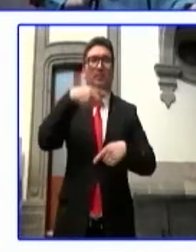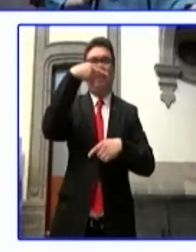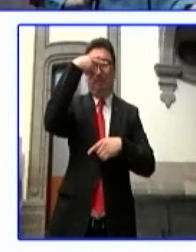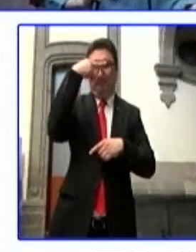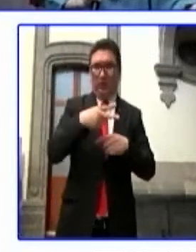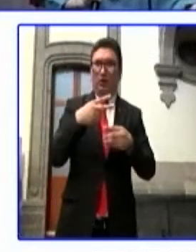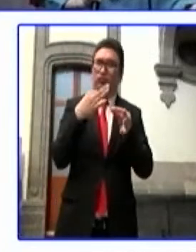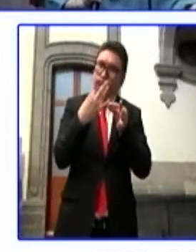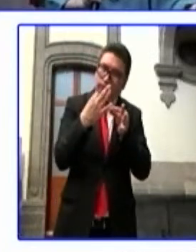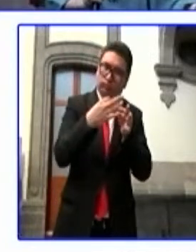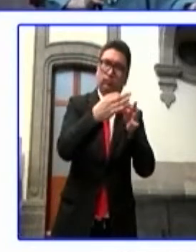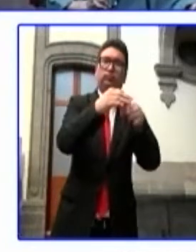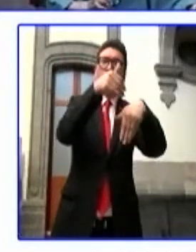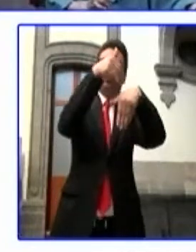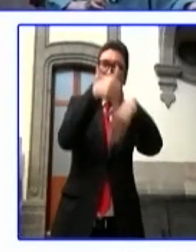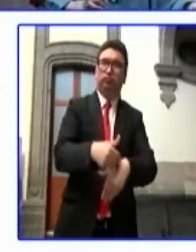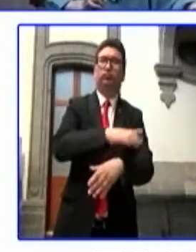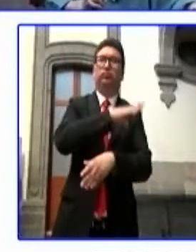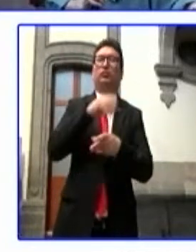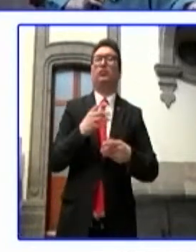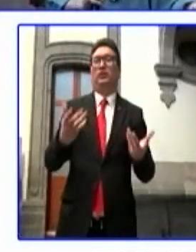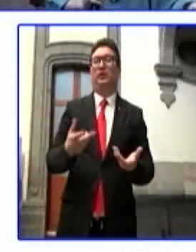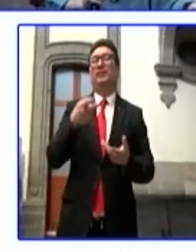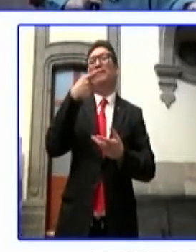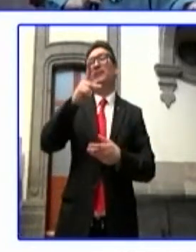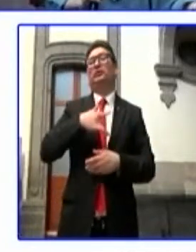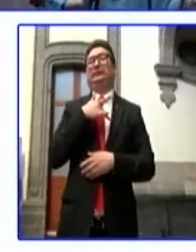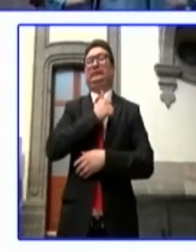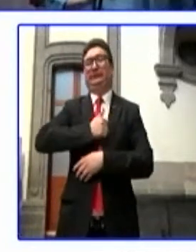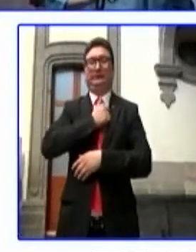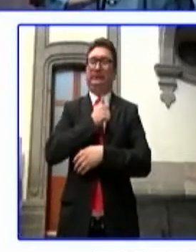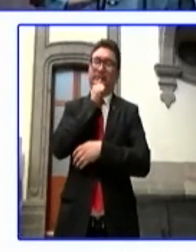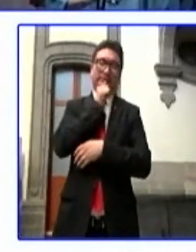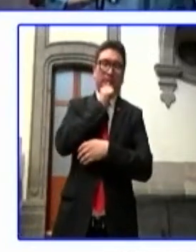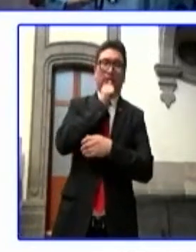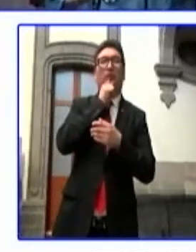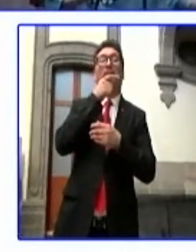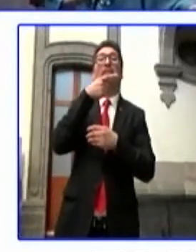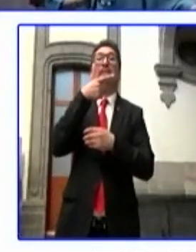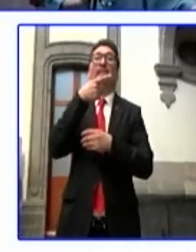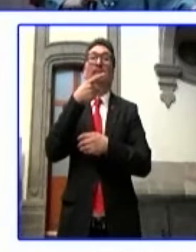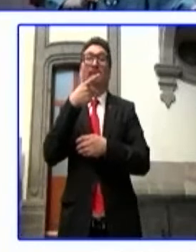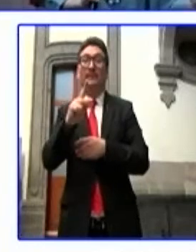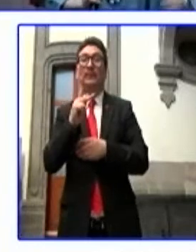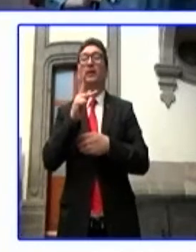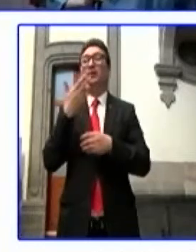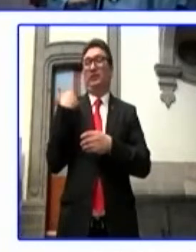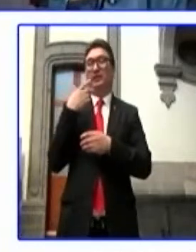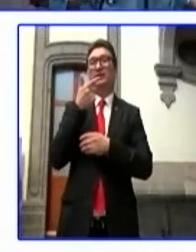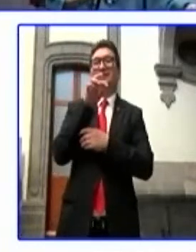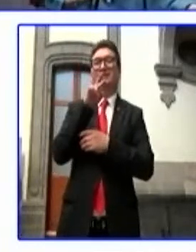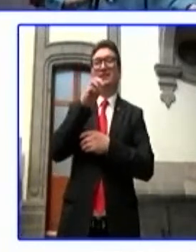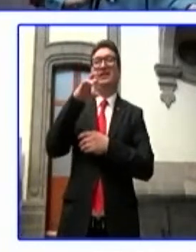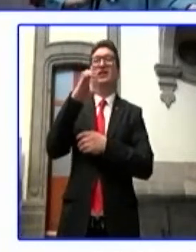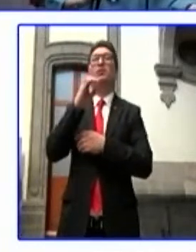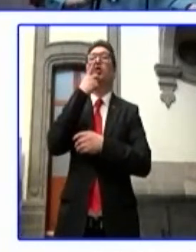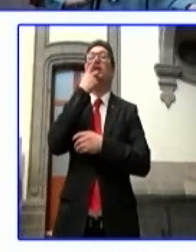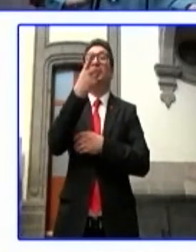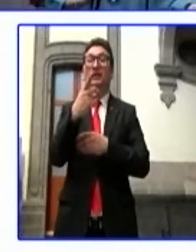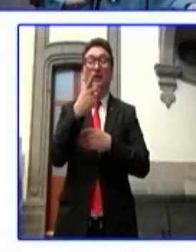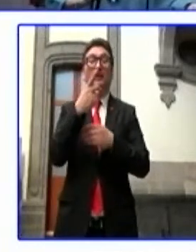e implementado la convención. Desafortunadamente no es así, tampoco, como dice Guillermo, hay que verlo de